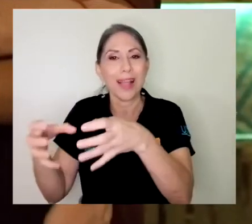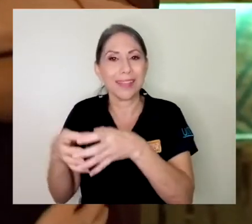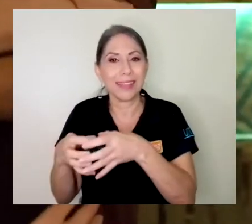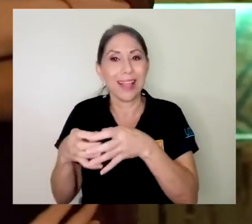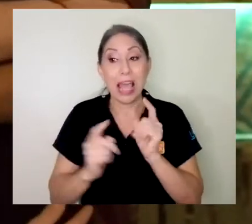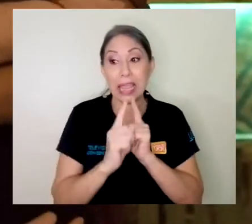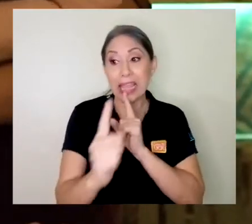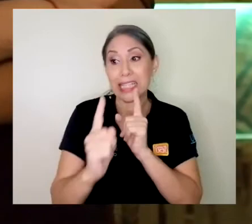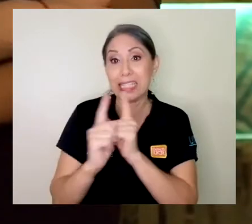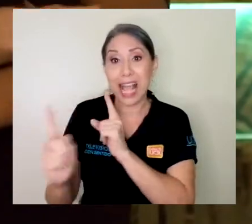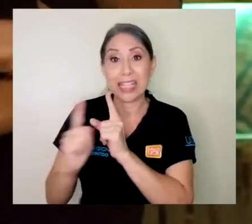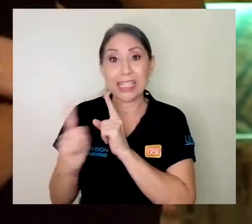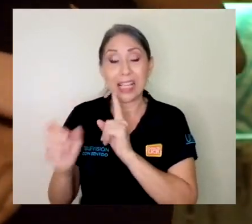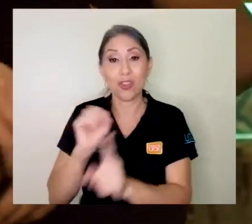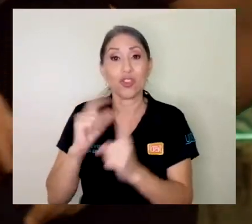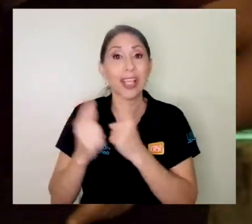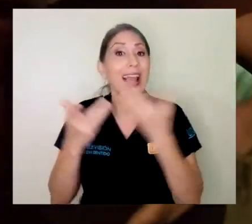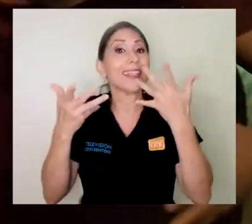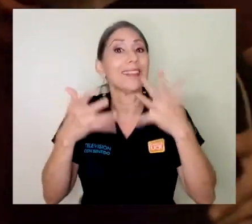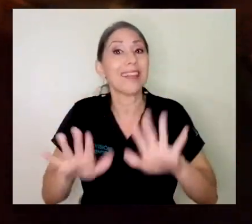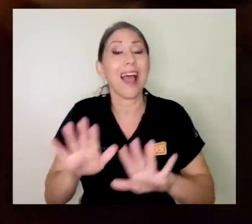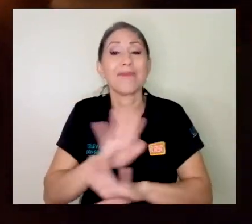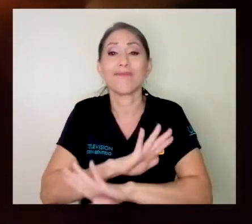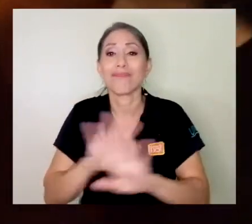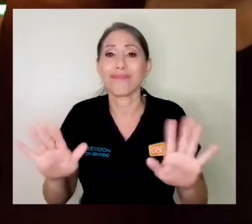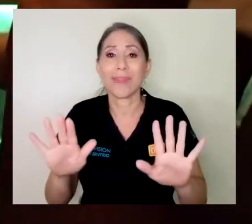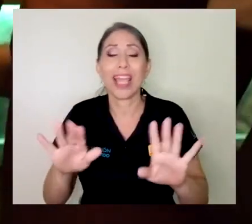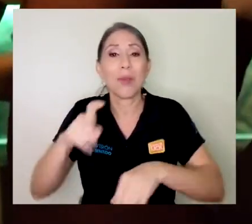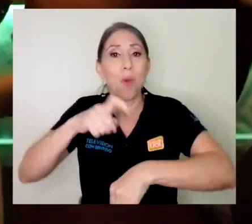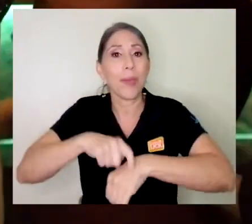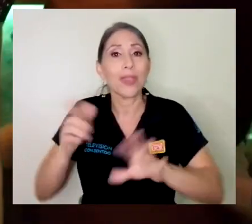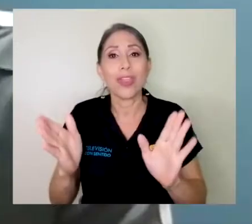en el momento que se rompen las distancias físicas.